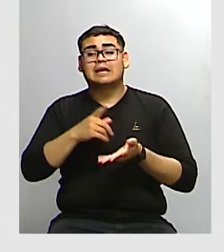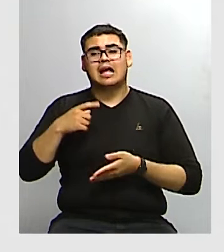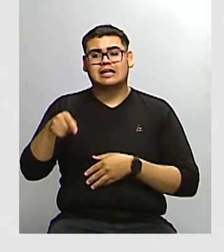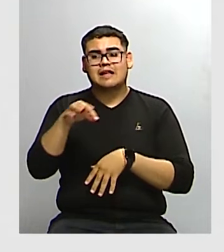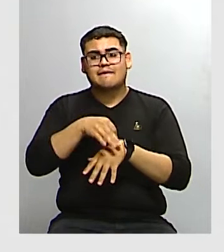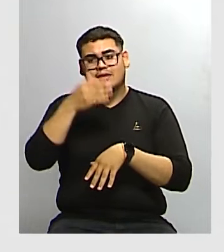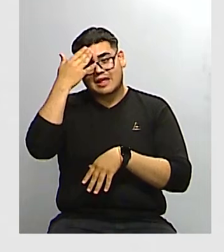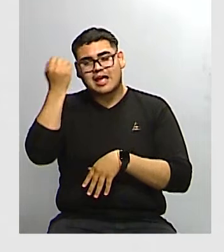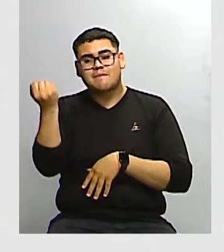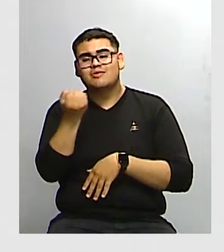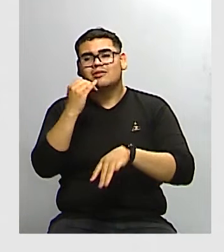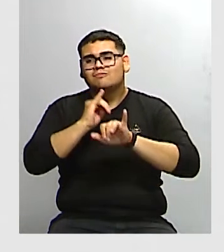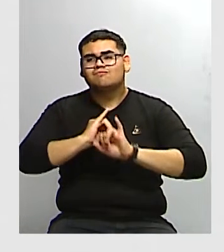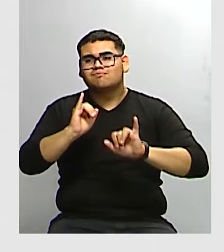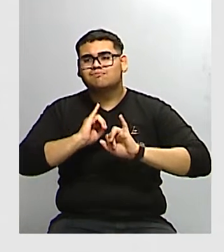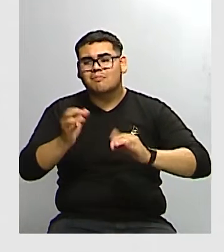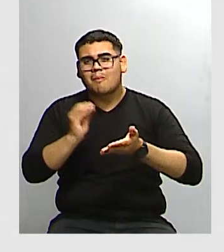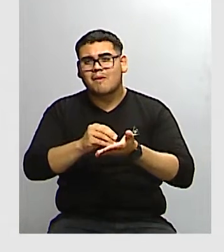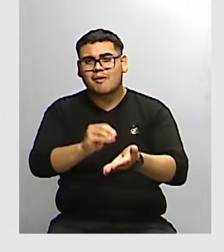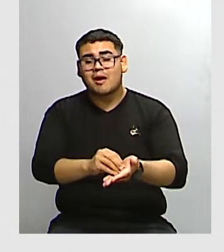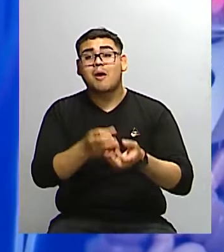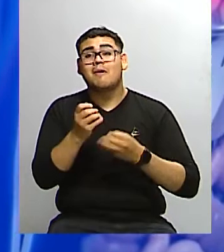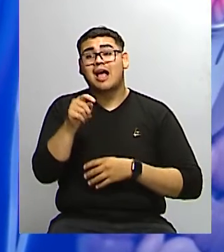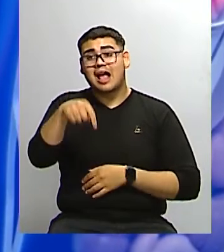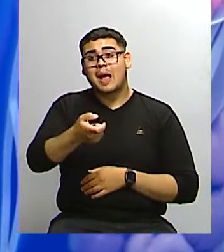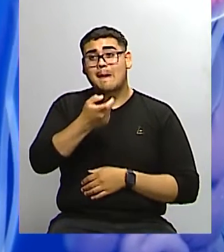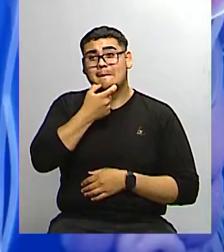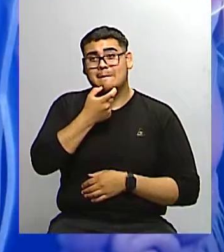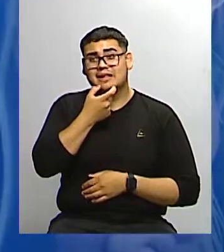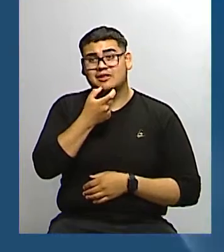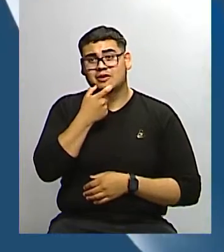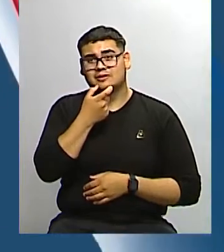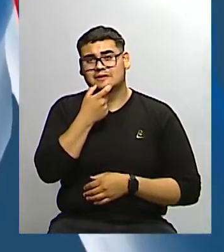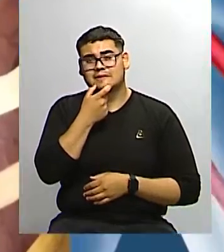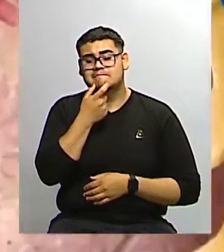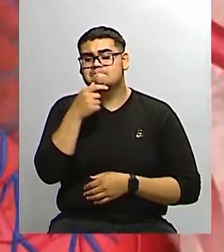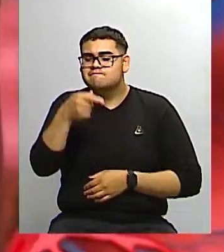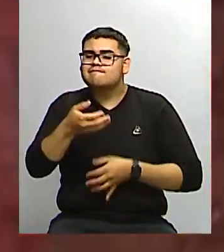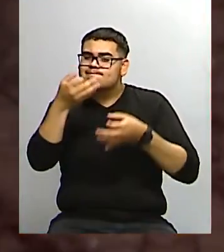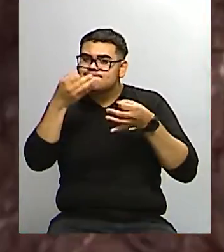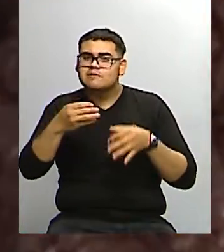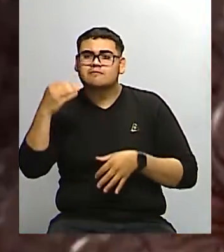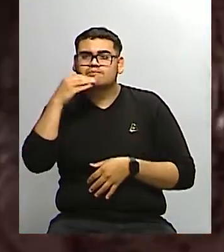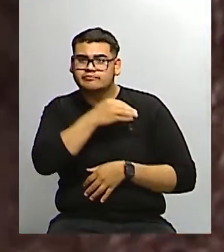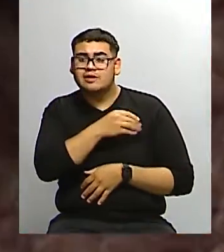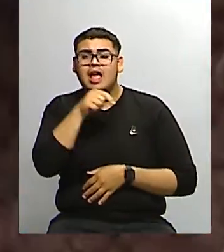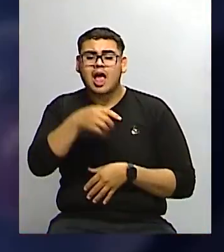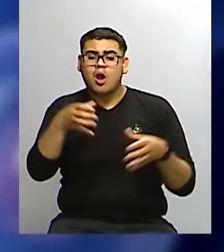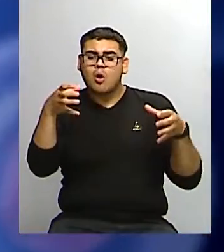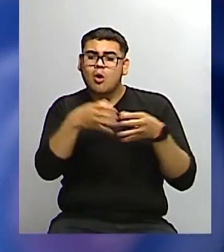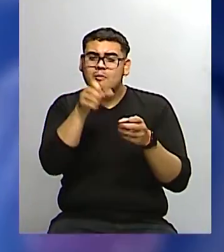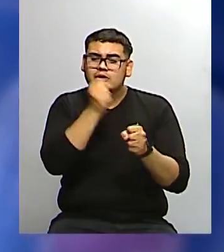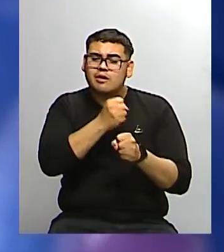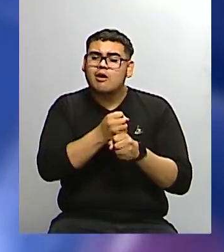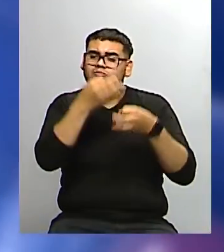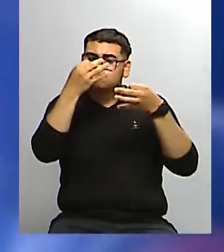seguir gestionando, que en Mendoza realmente, lo puedo decir, se hace muy bien. Hay excelentes equipos,